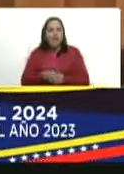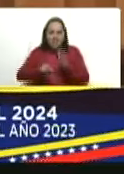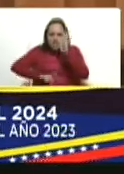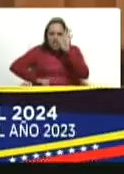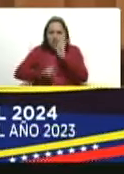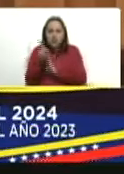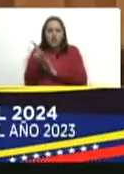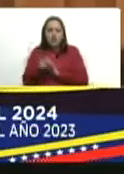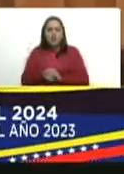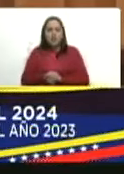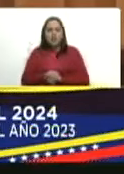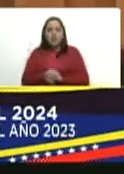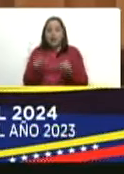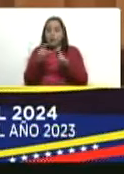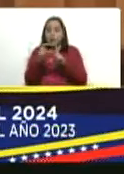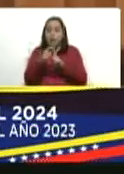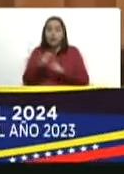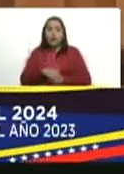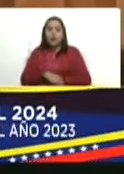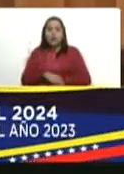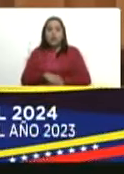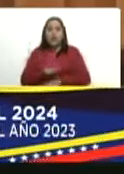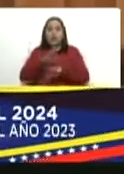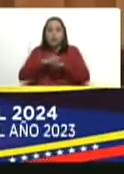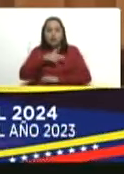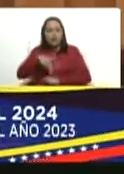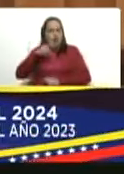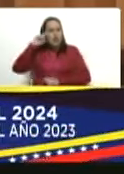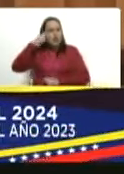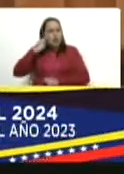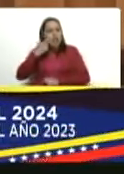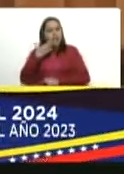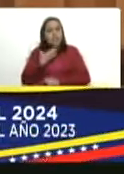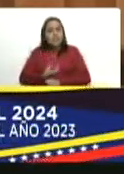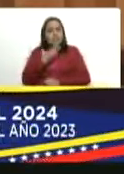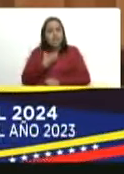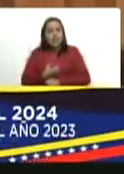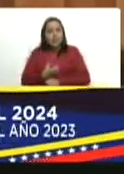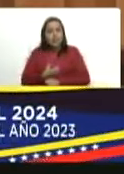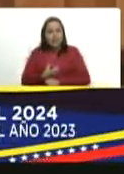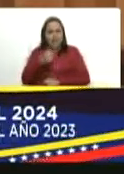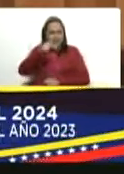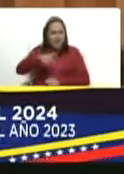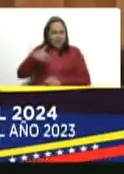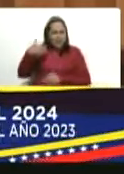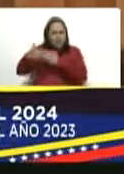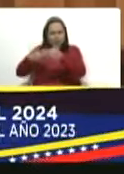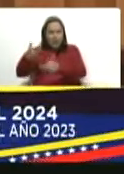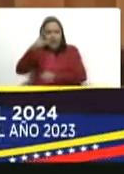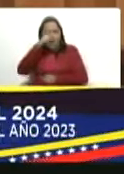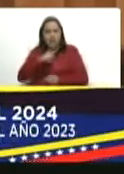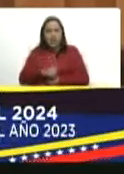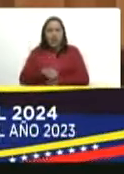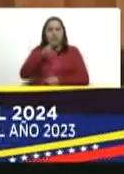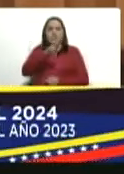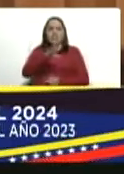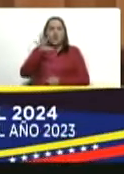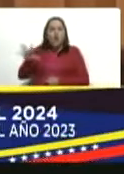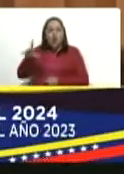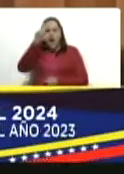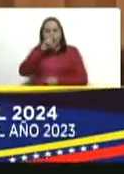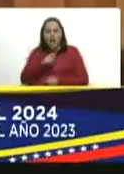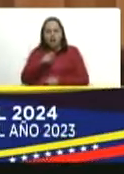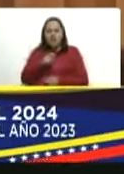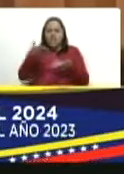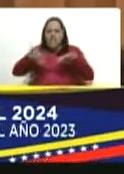desarrollada, porque estamos y vamos a conmemorar en diciembre y de aquí durante todo el año los 25 años